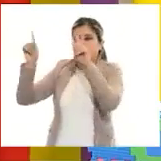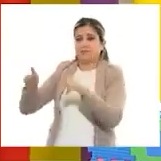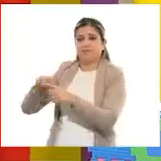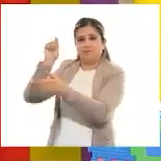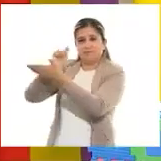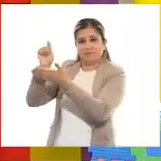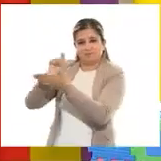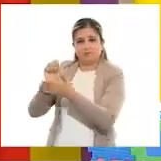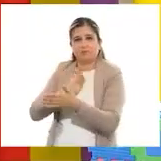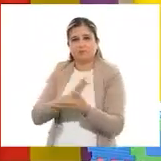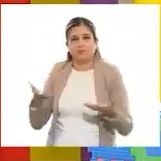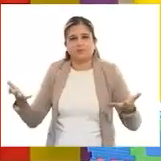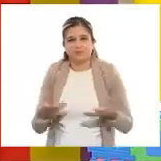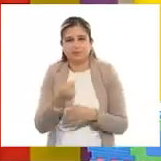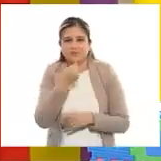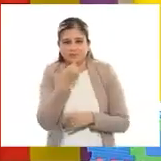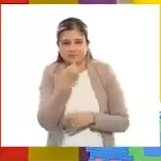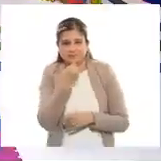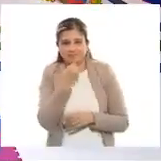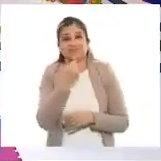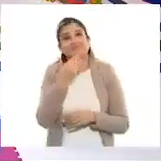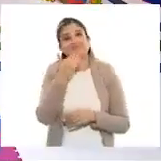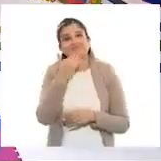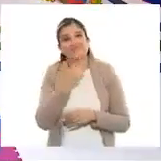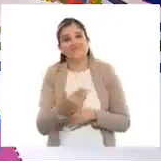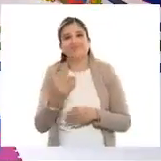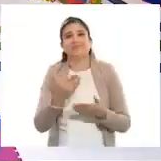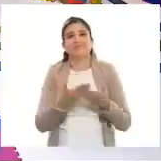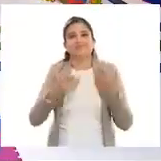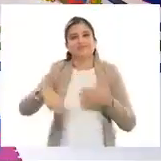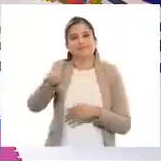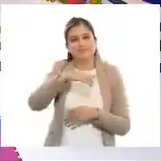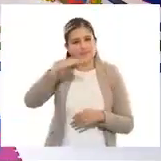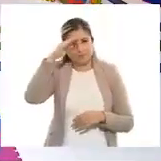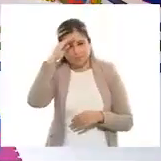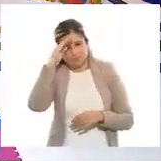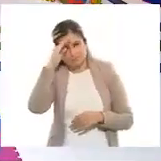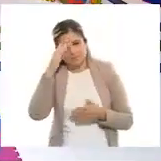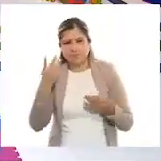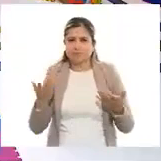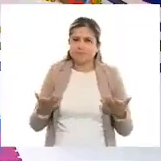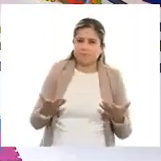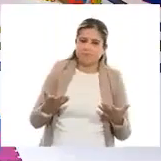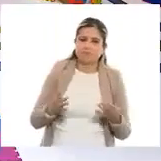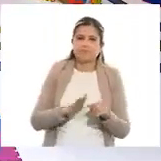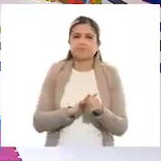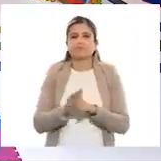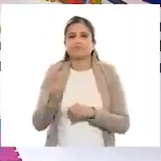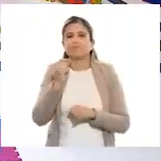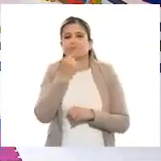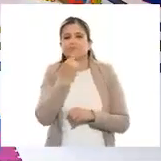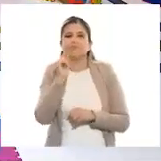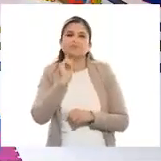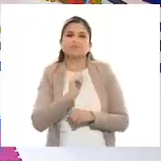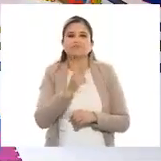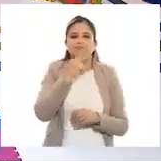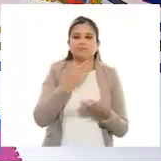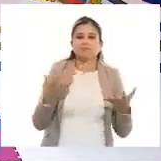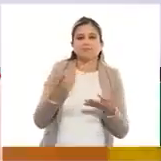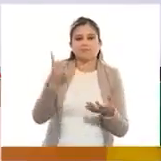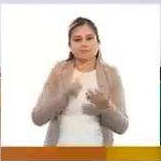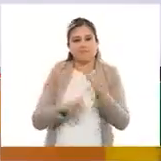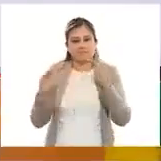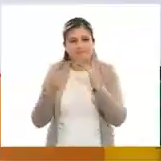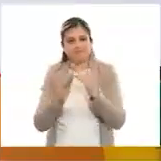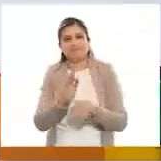aquellas acciones que pueden realizar los niños? ¡Sí! Muy bien. Muy bien. Vamos a pensar en qué pueden hacer las niñas y los niños en casa. Ya